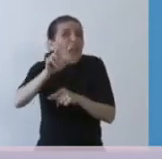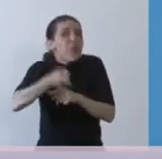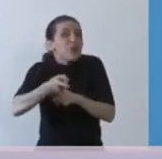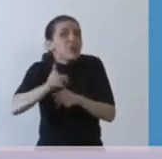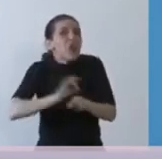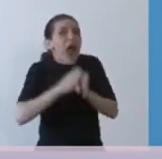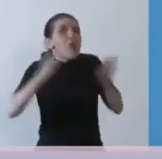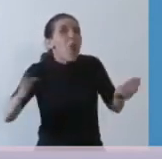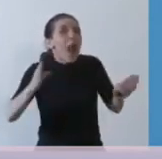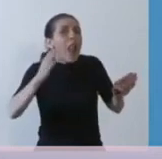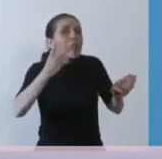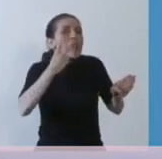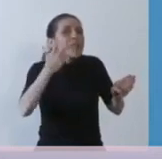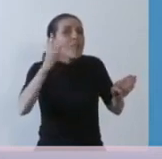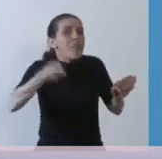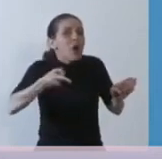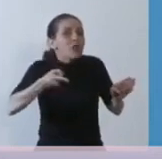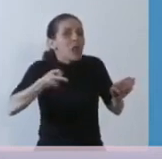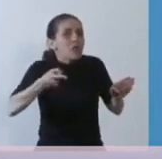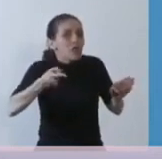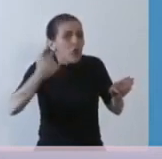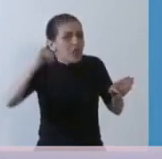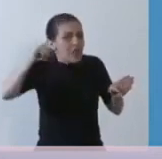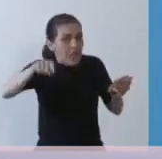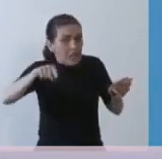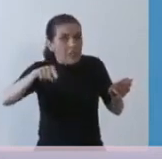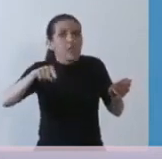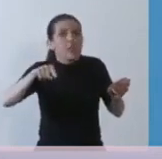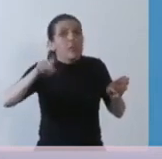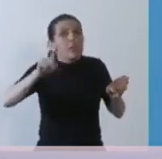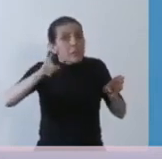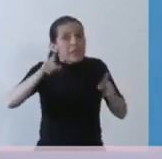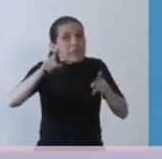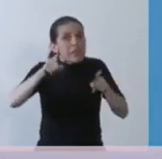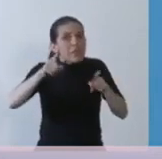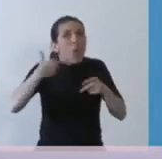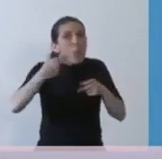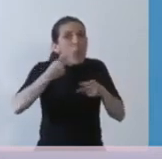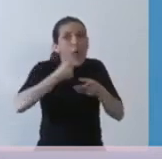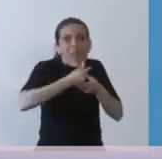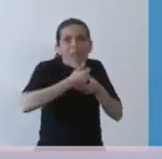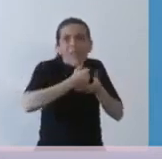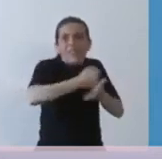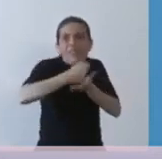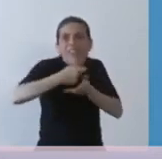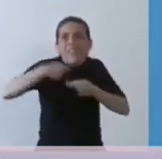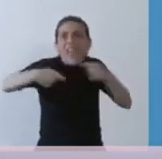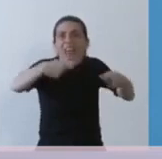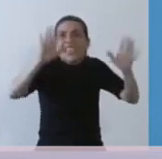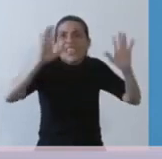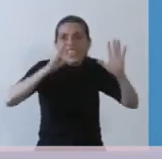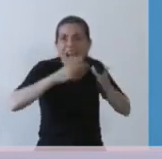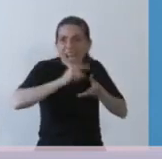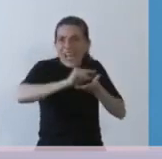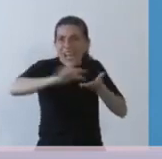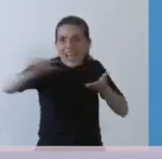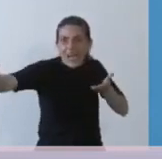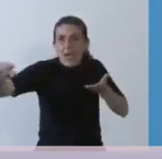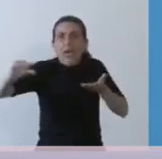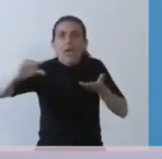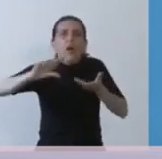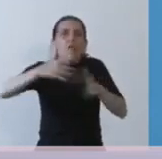anual eh Y con estos recursos poder financiar el equivalente a lo que hemos estimado como una